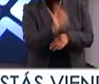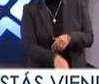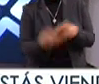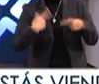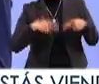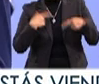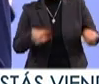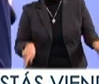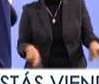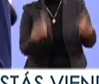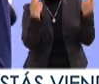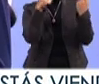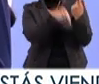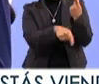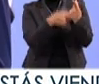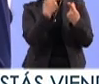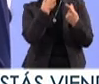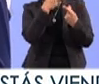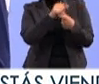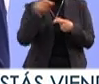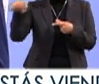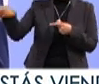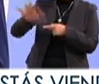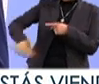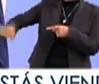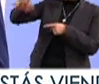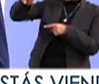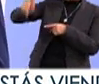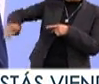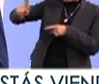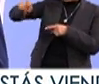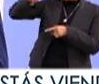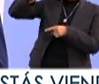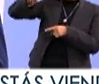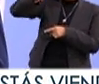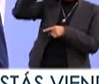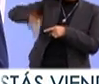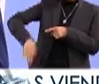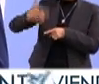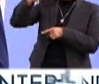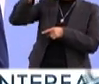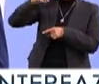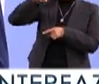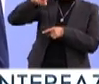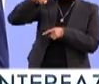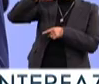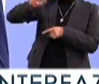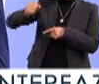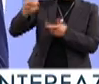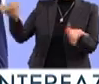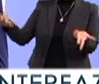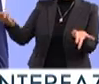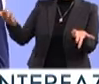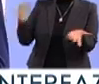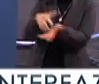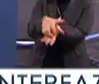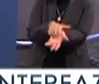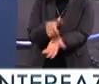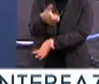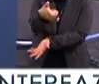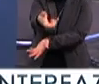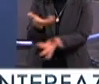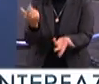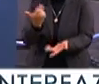bueno de las ventas en México es de genéricos y en el sector público es el 80% de las ventas entonces es un ahorro